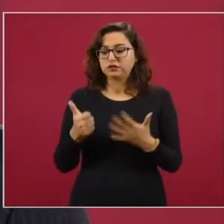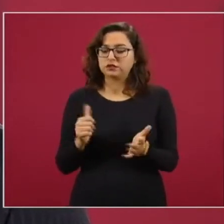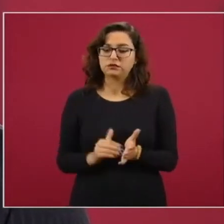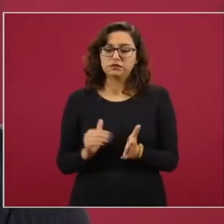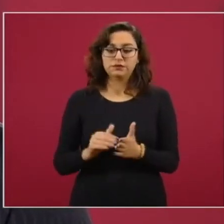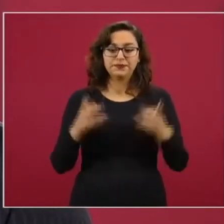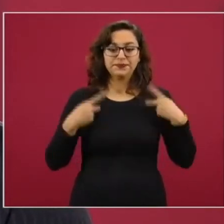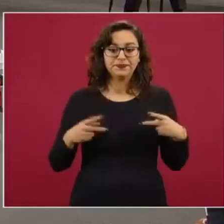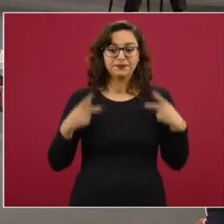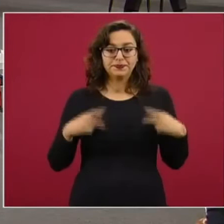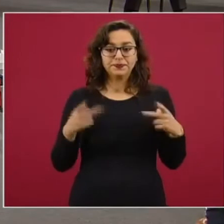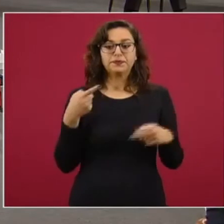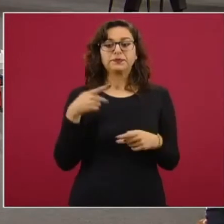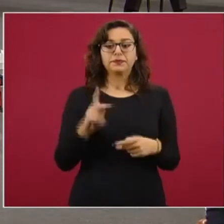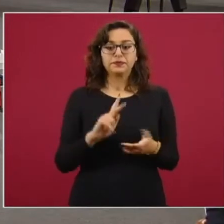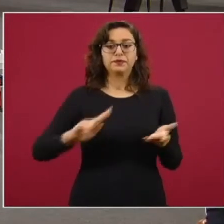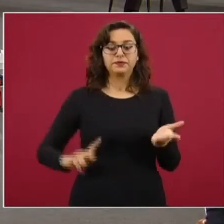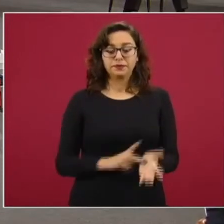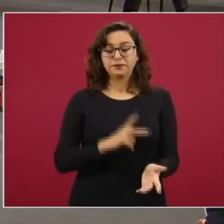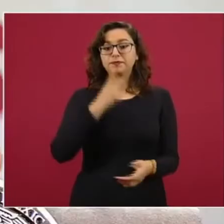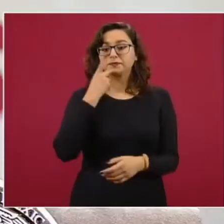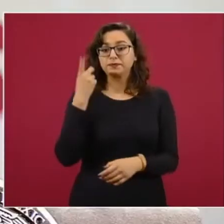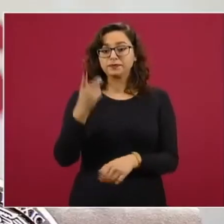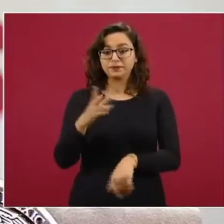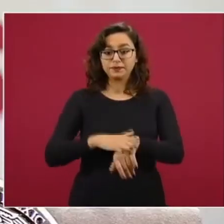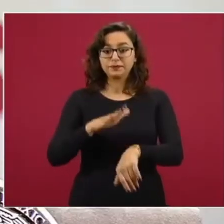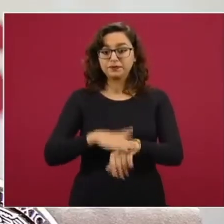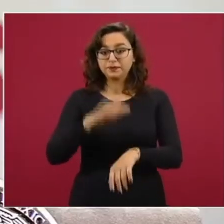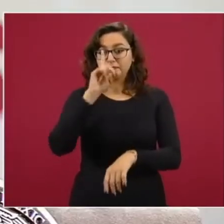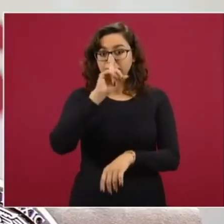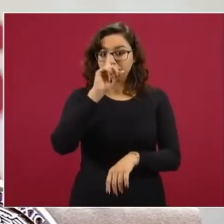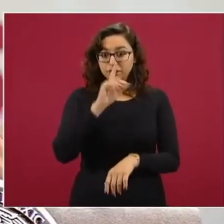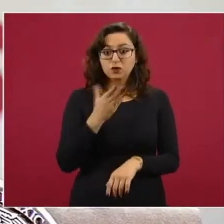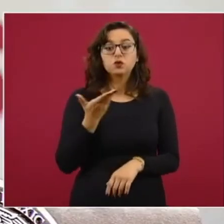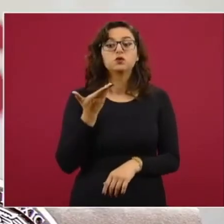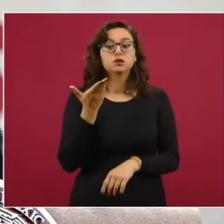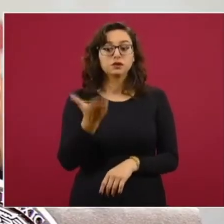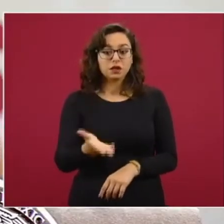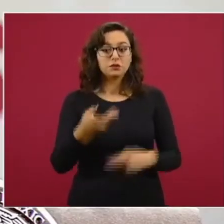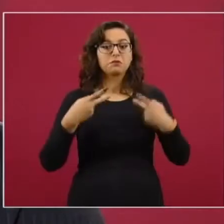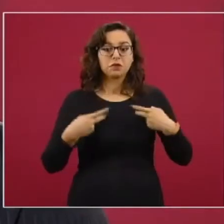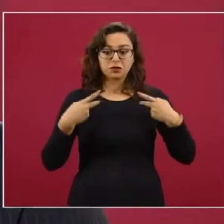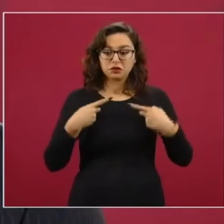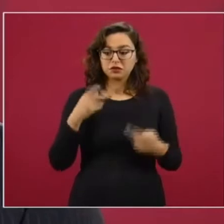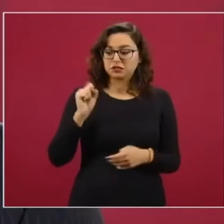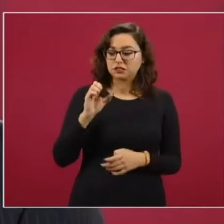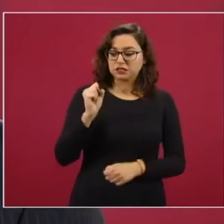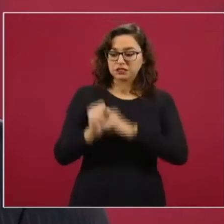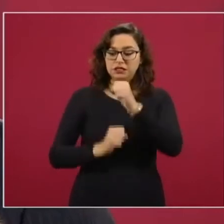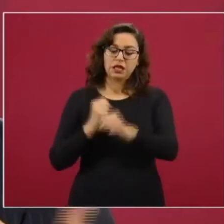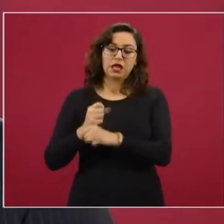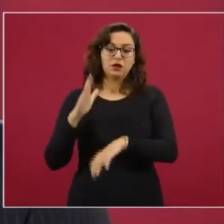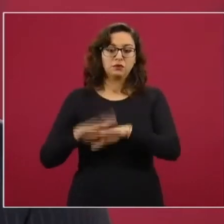de personas. Pero insistimos, recomendamos, si es una persona que tiene 60 o más años